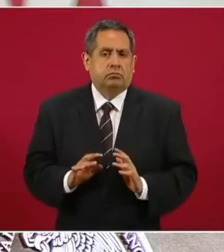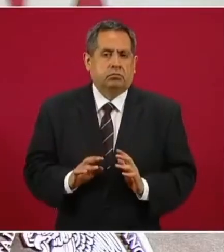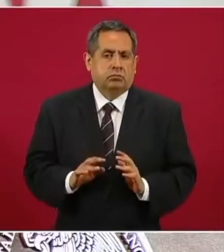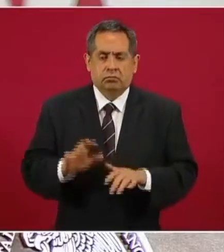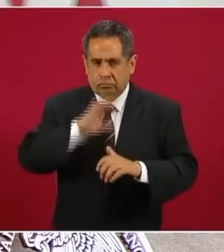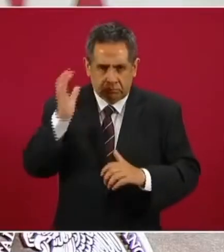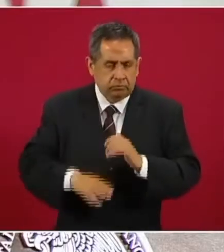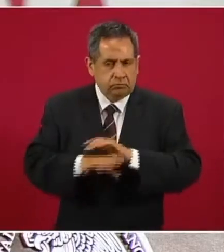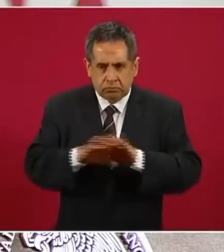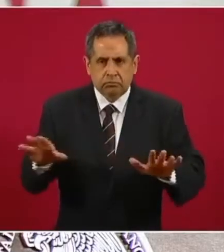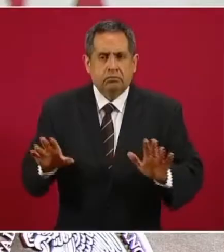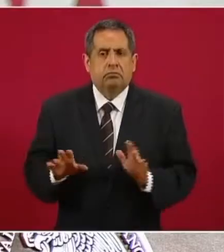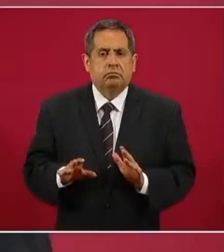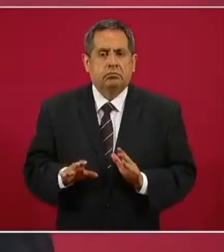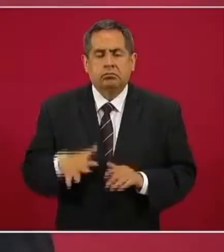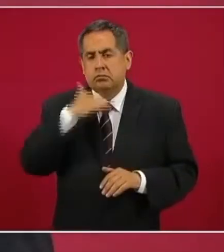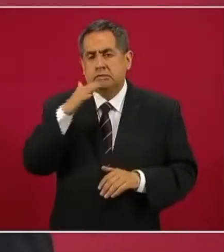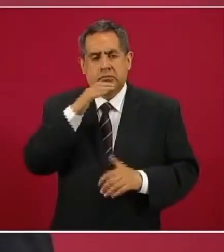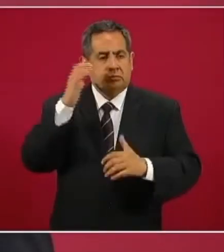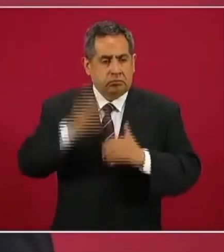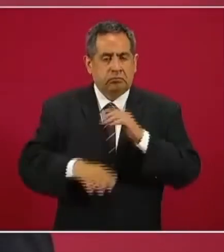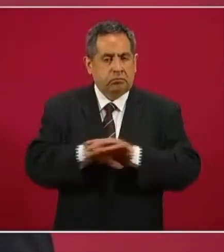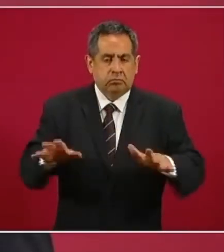Se acabó el fraude electoral.